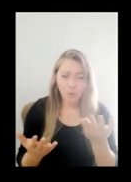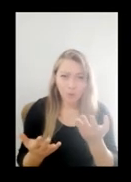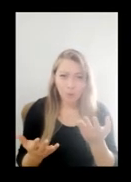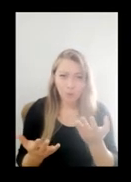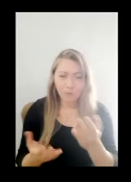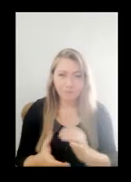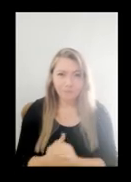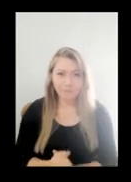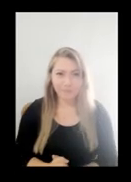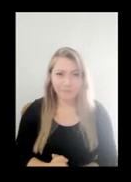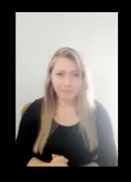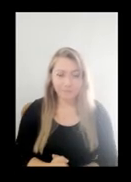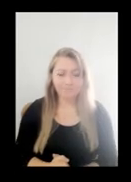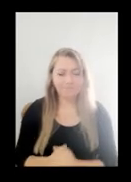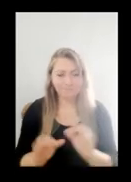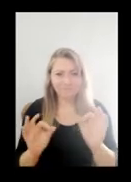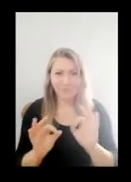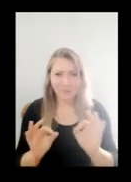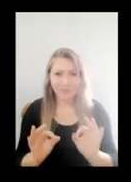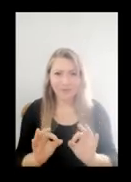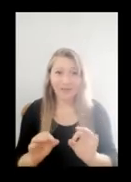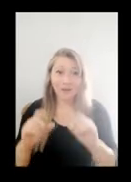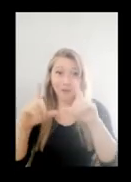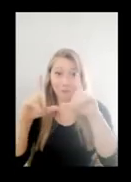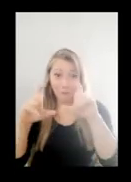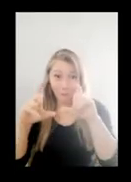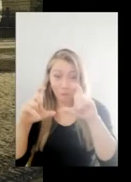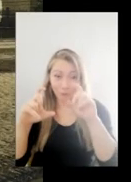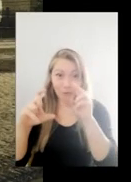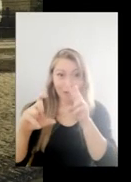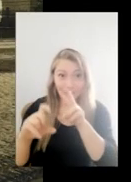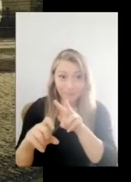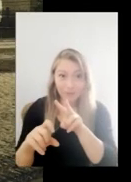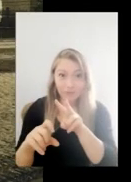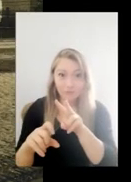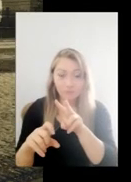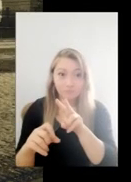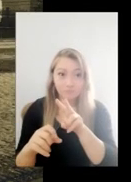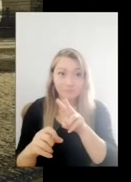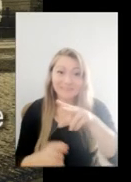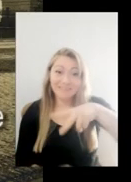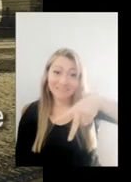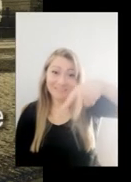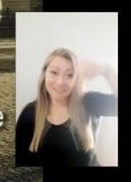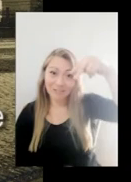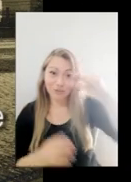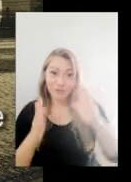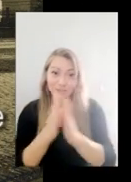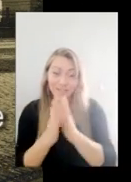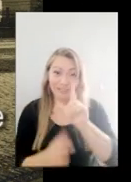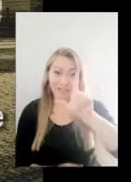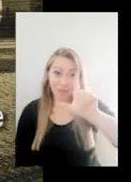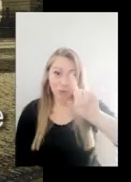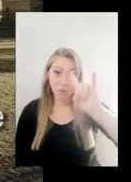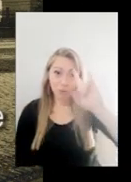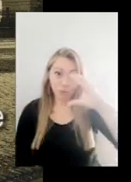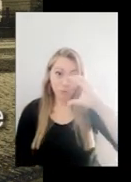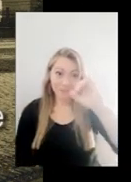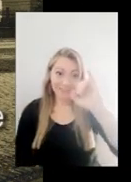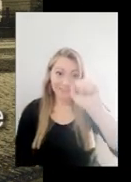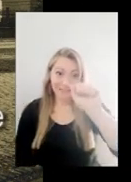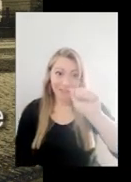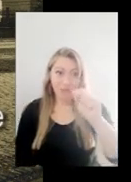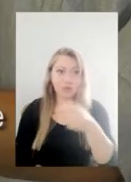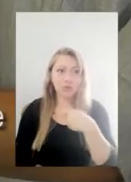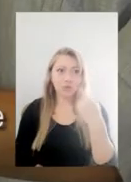tiempo que tiene, no sé, la fotografía. No sé, por ejemplo, esta fotografía del Cerro Santa Lucía, nosotros sabemos que es de 1905